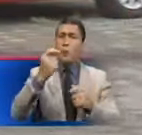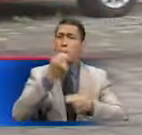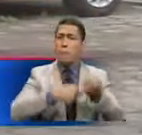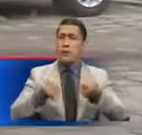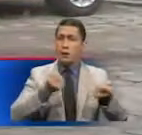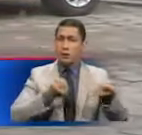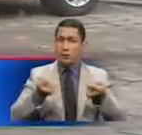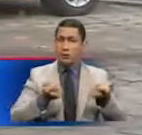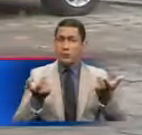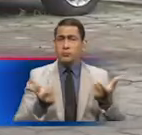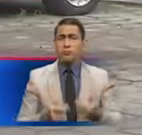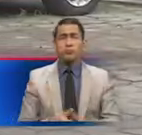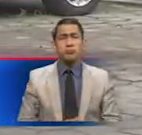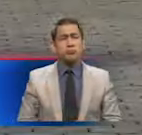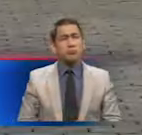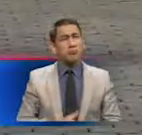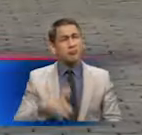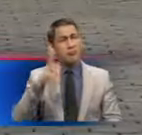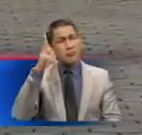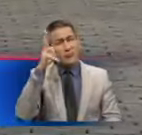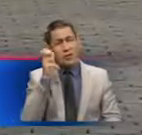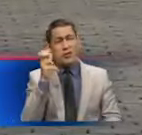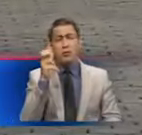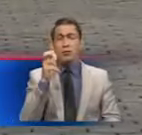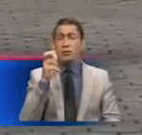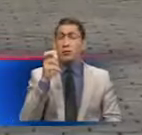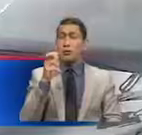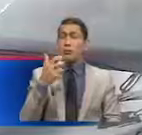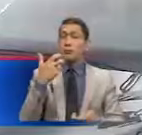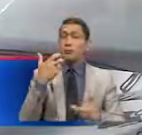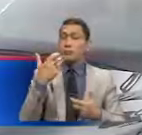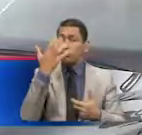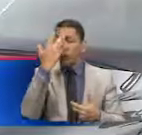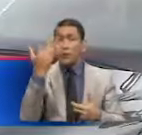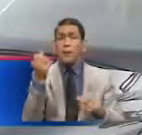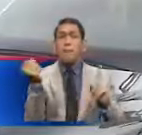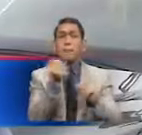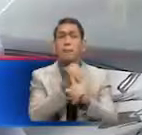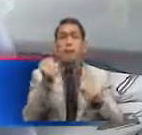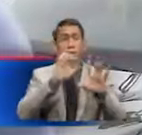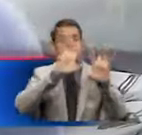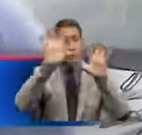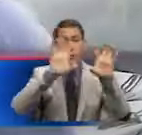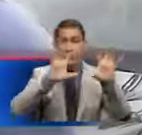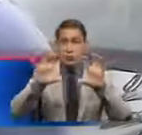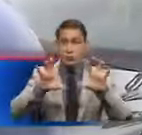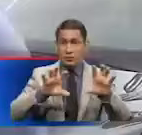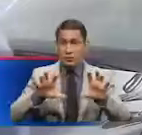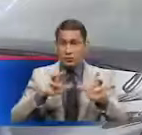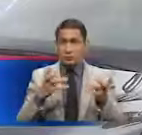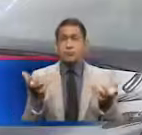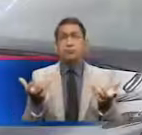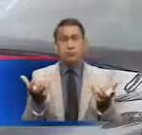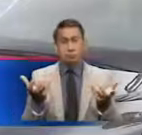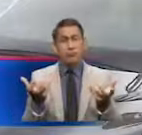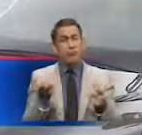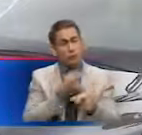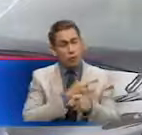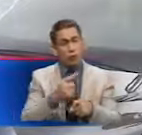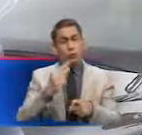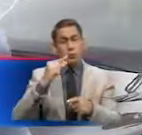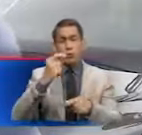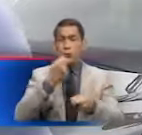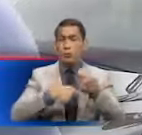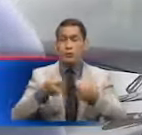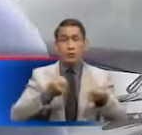Yo creo que el tema de seguridad nos ha afectado bastante. En general, yo creo que la situación económica también. El cliente en